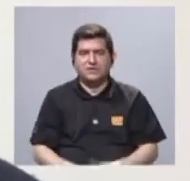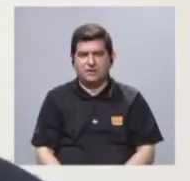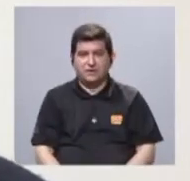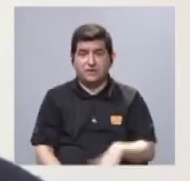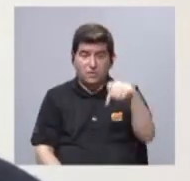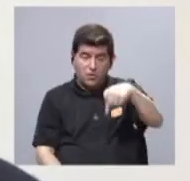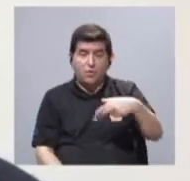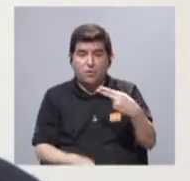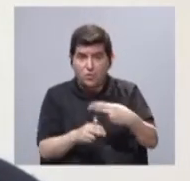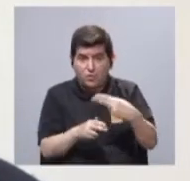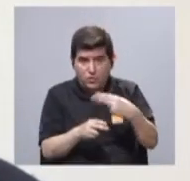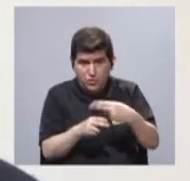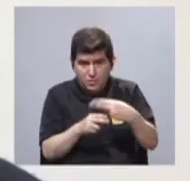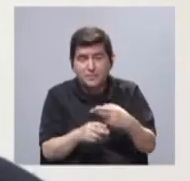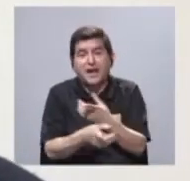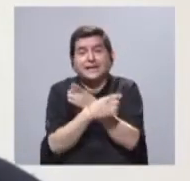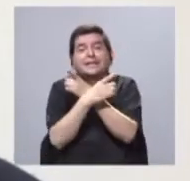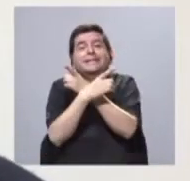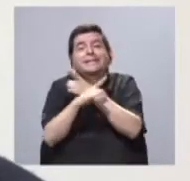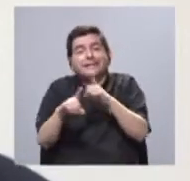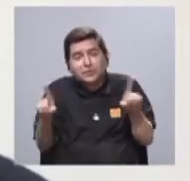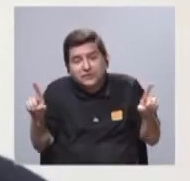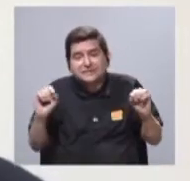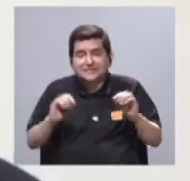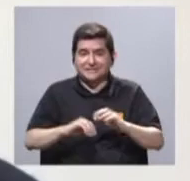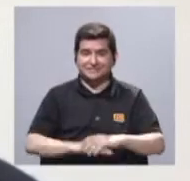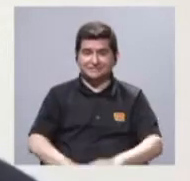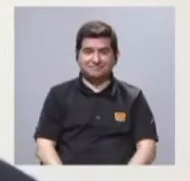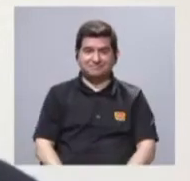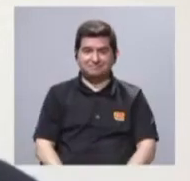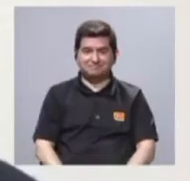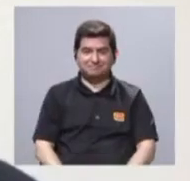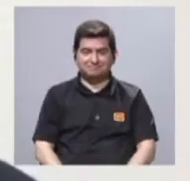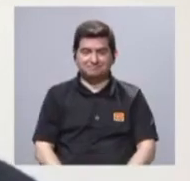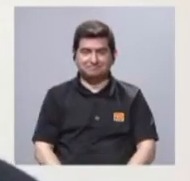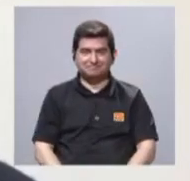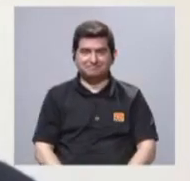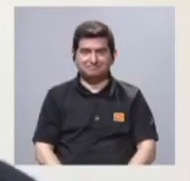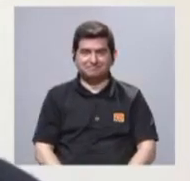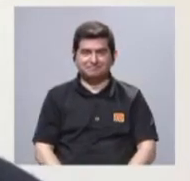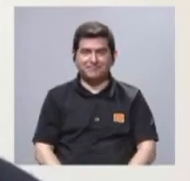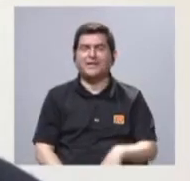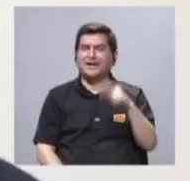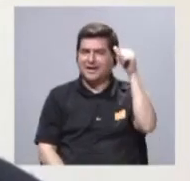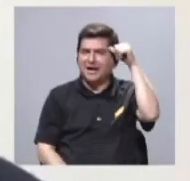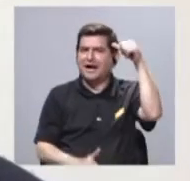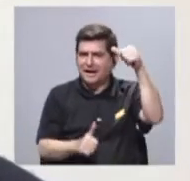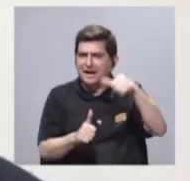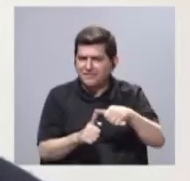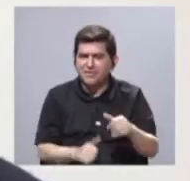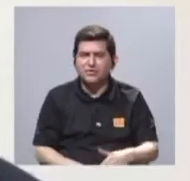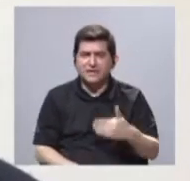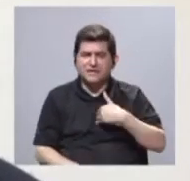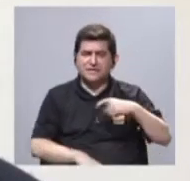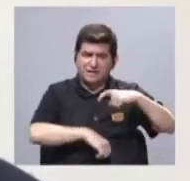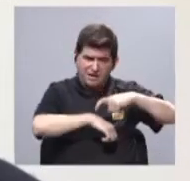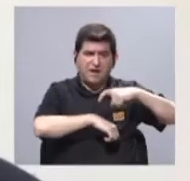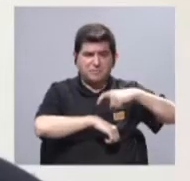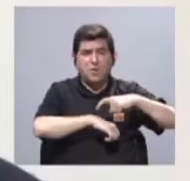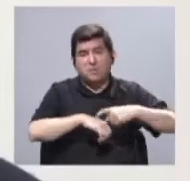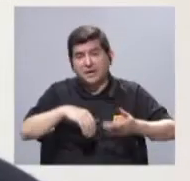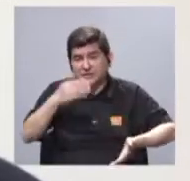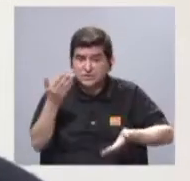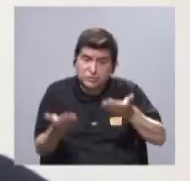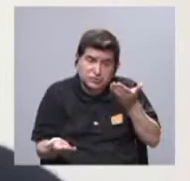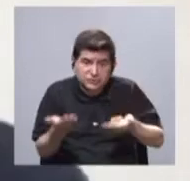una práctica ciudadana, hoy le llamamos a esto de democrática, que si bien, como